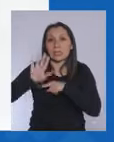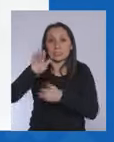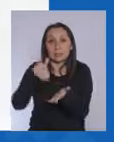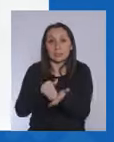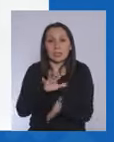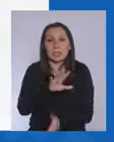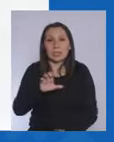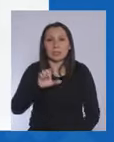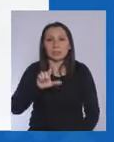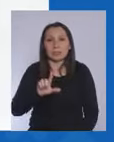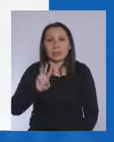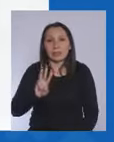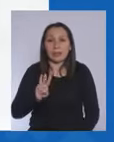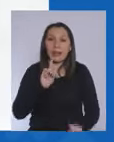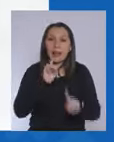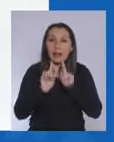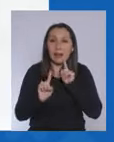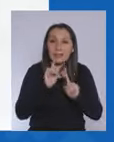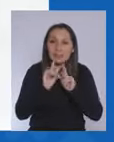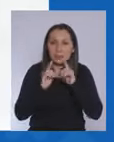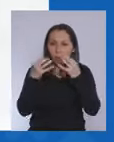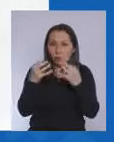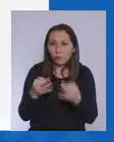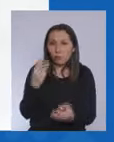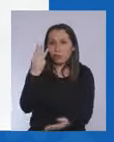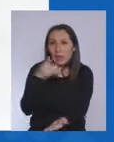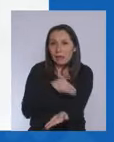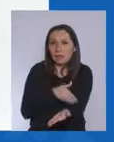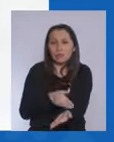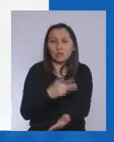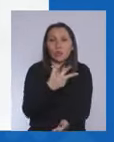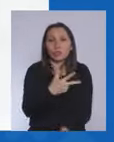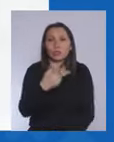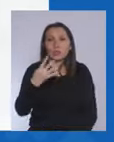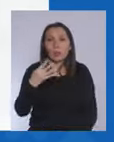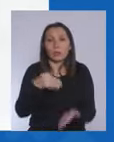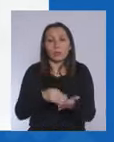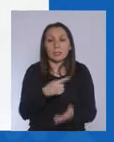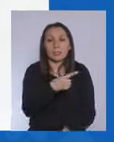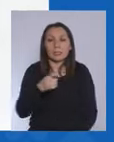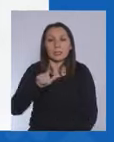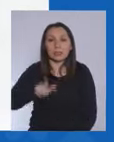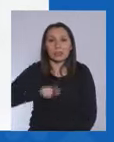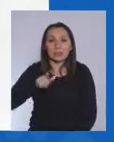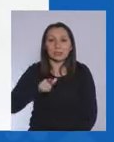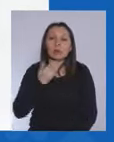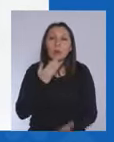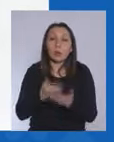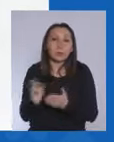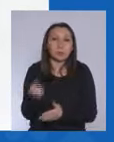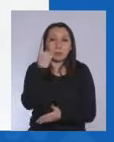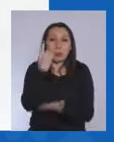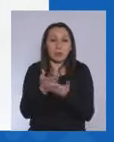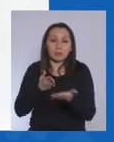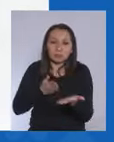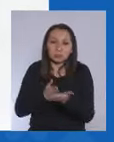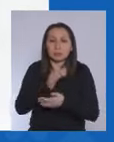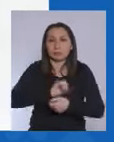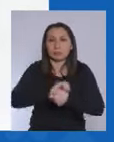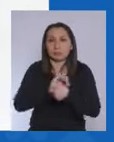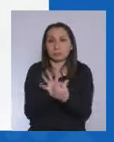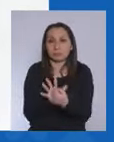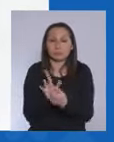573 exámenes llegando a 3 millones 84 mil 117 desde que comenzó esta pandemia